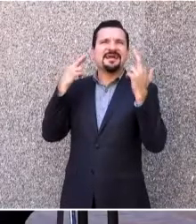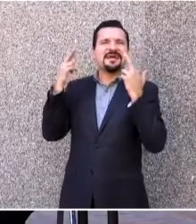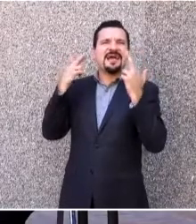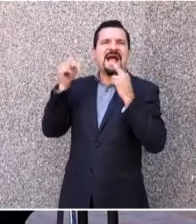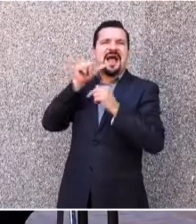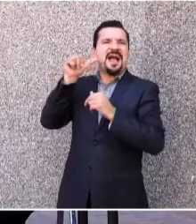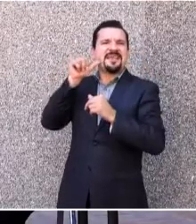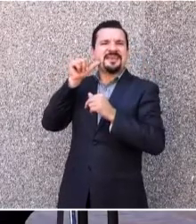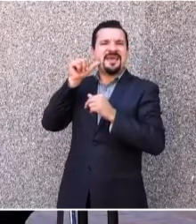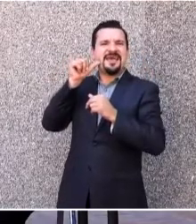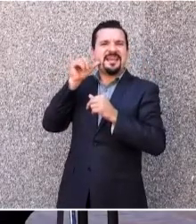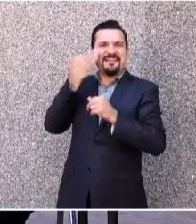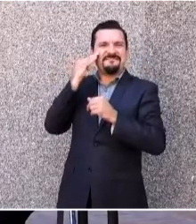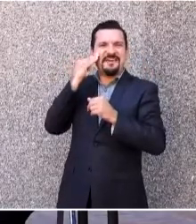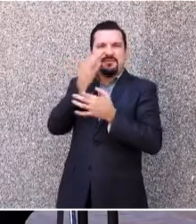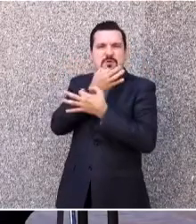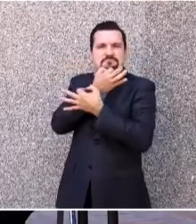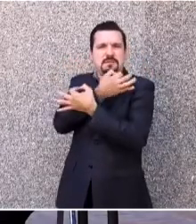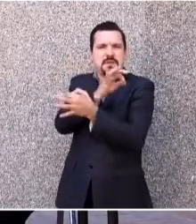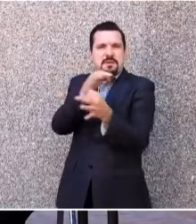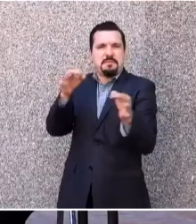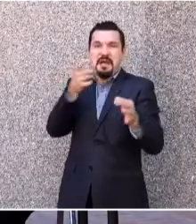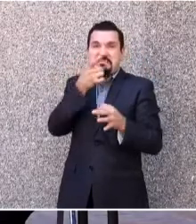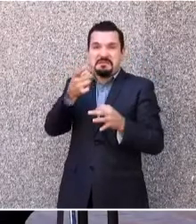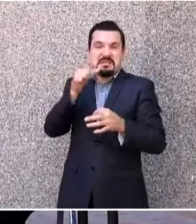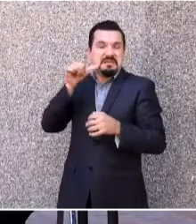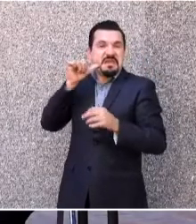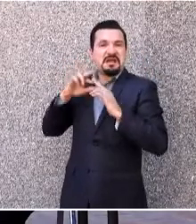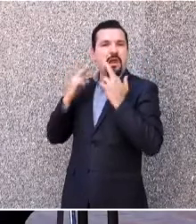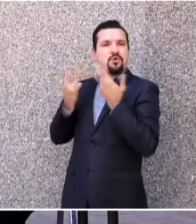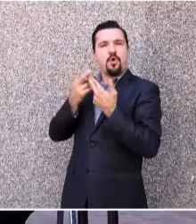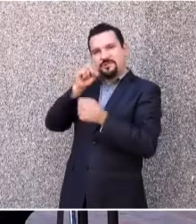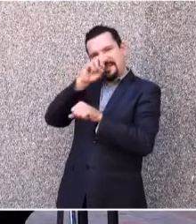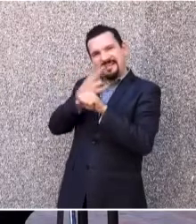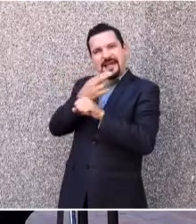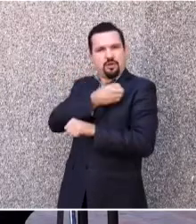sector salud. ¿Qué nos puede decir? ¿Fue real? ¿Fue falsa?